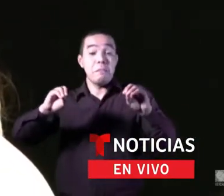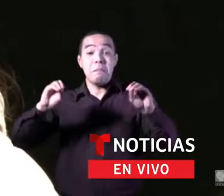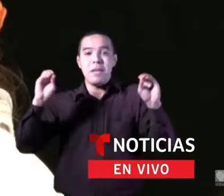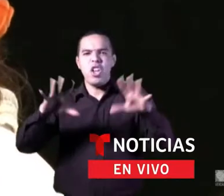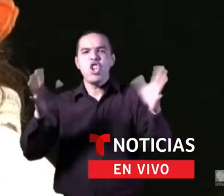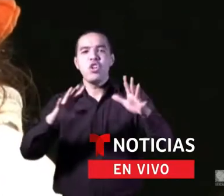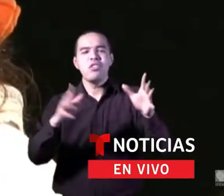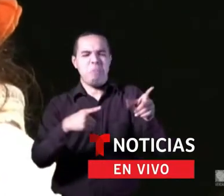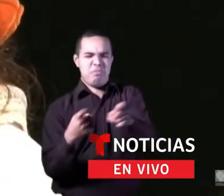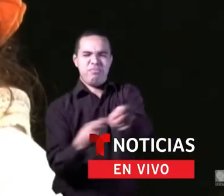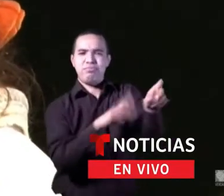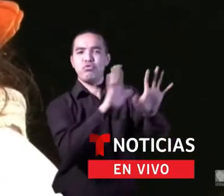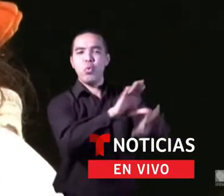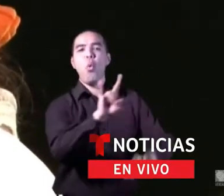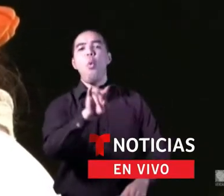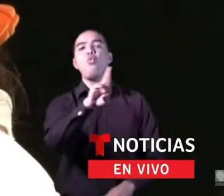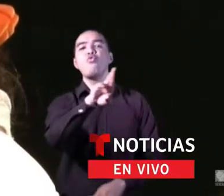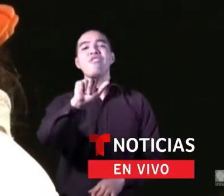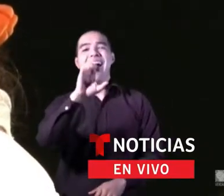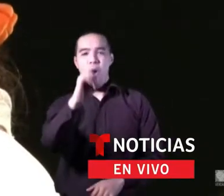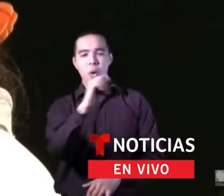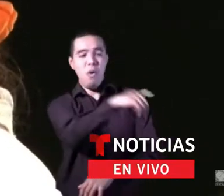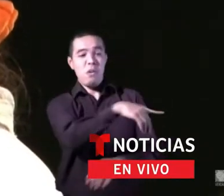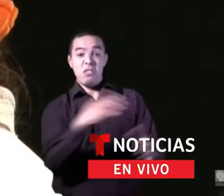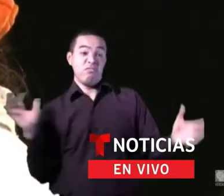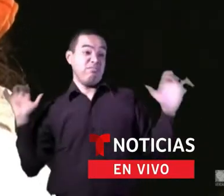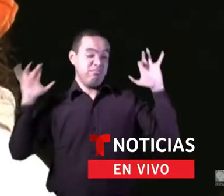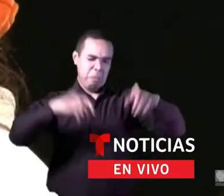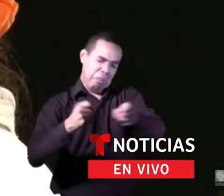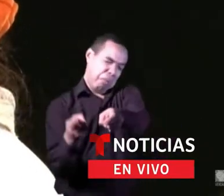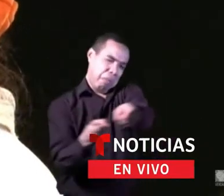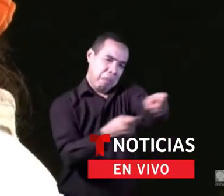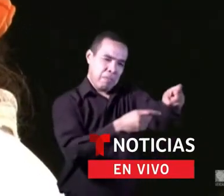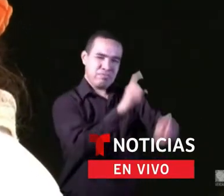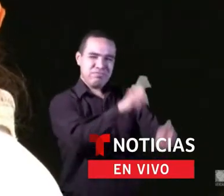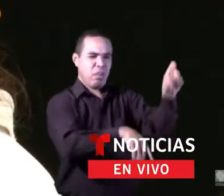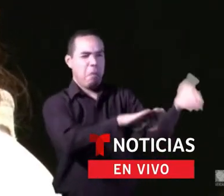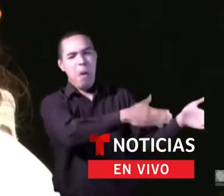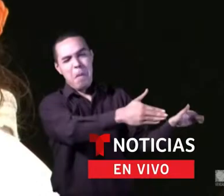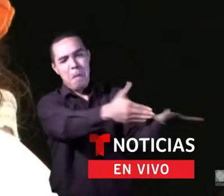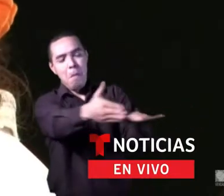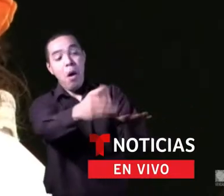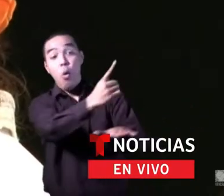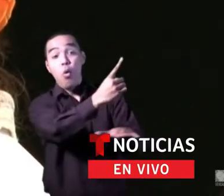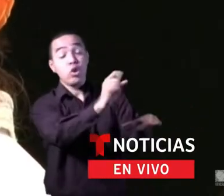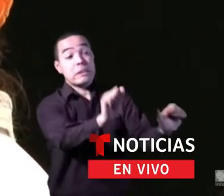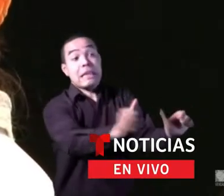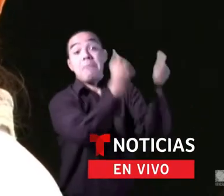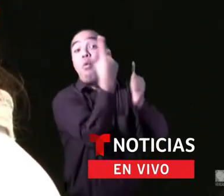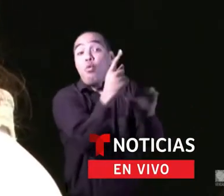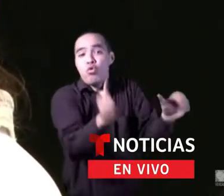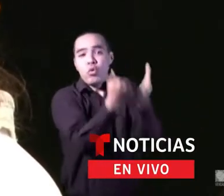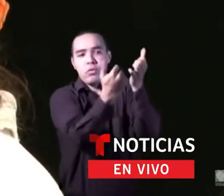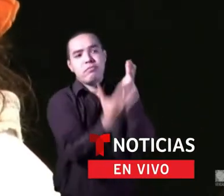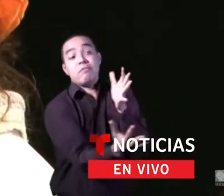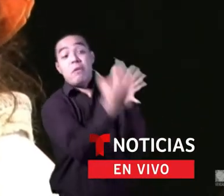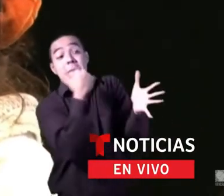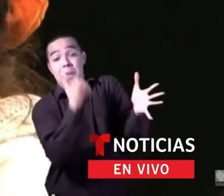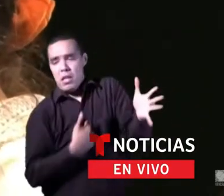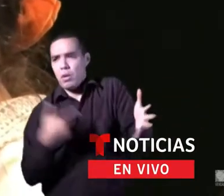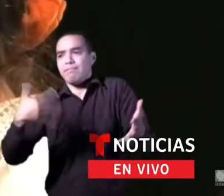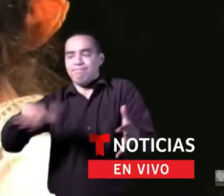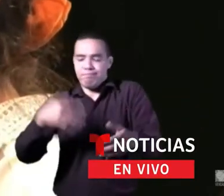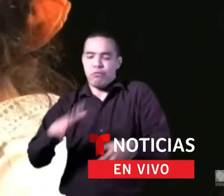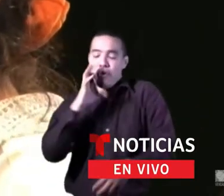hurra contaba como gilberto echeverri mi amigo